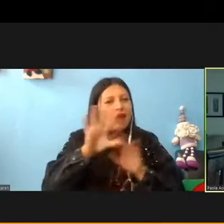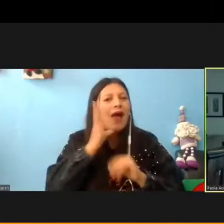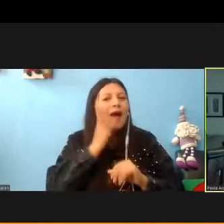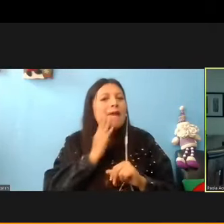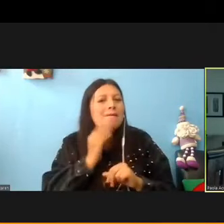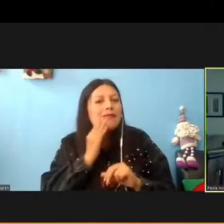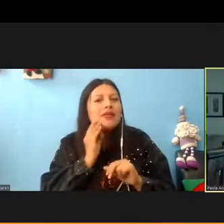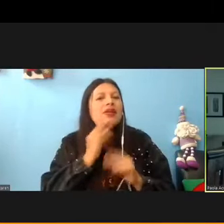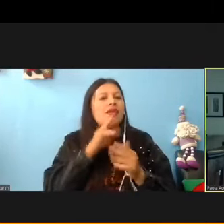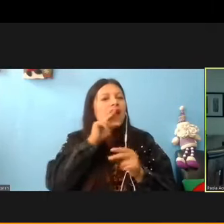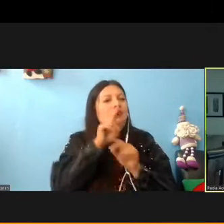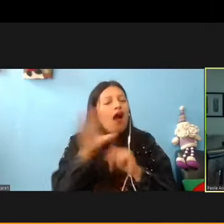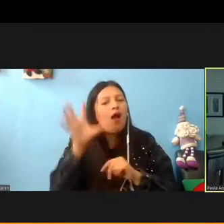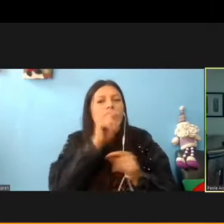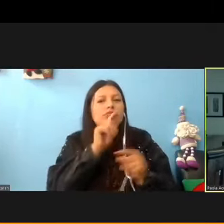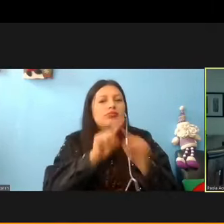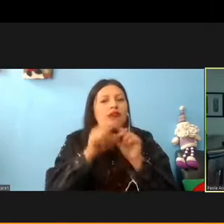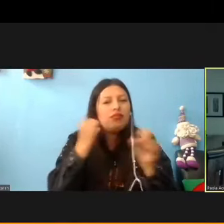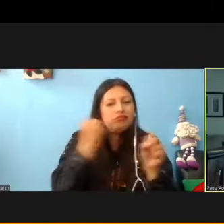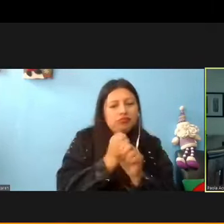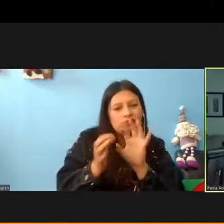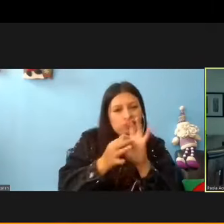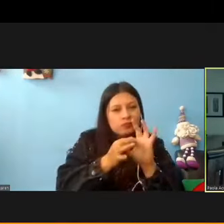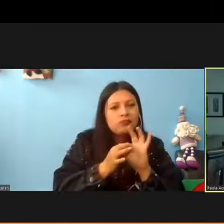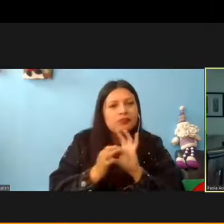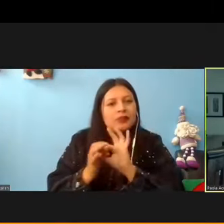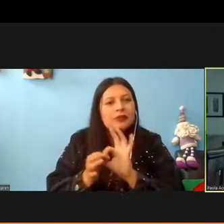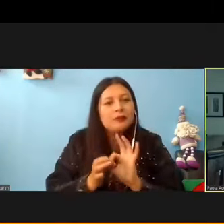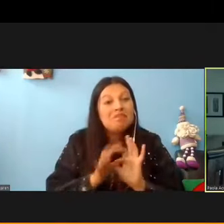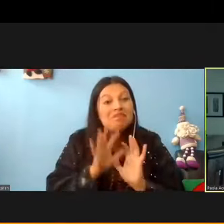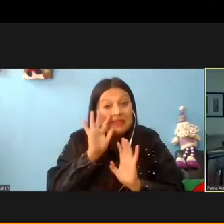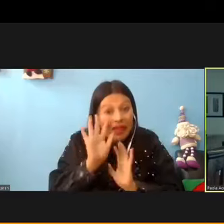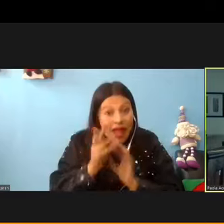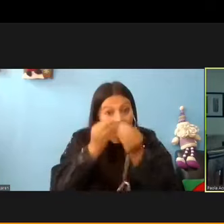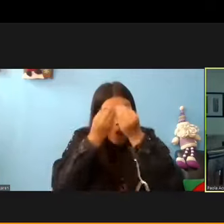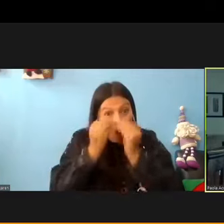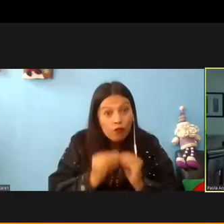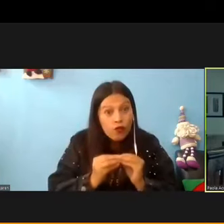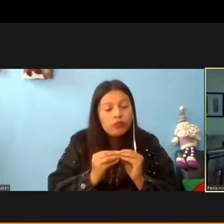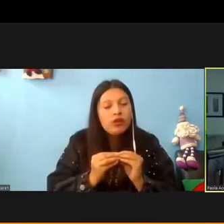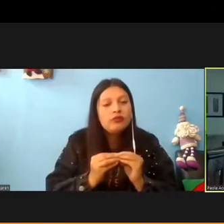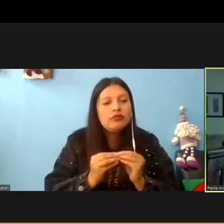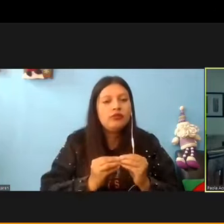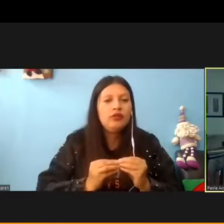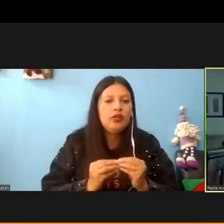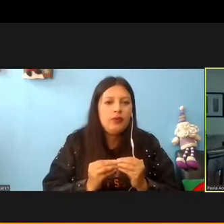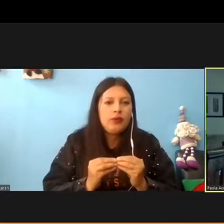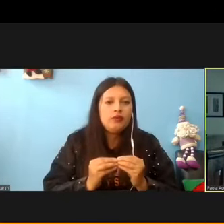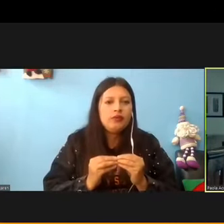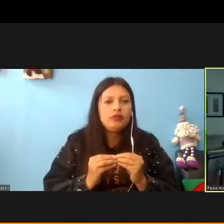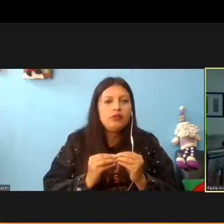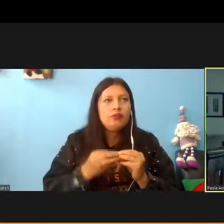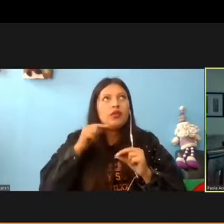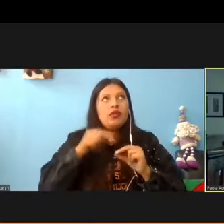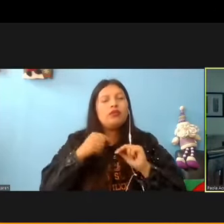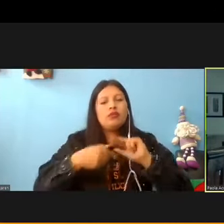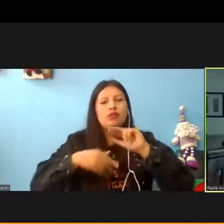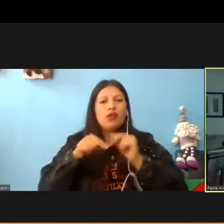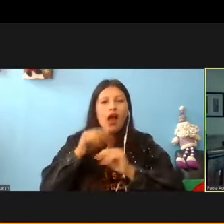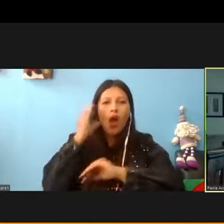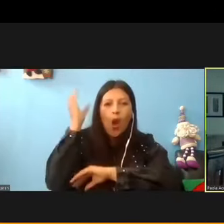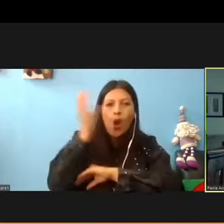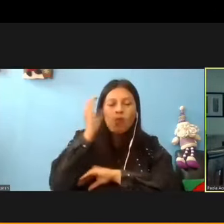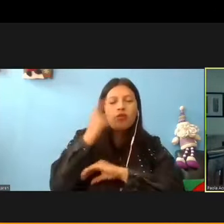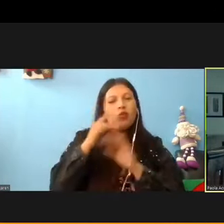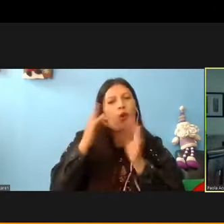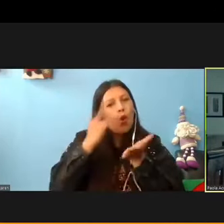y en donde podemos trabajar juntos. Pero en ese sentido, digamos, de país, yo pienso que es